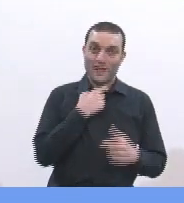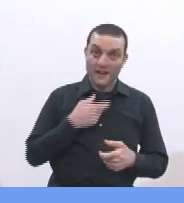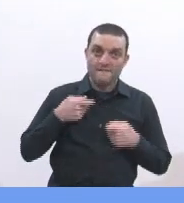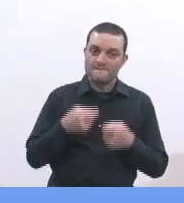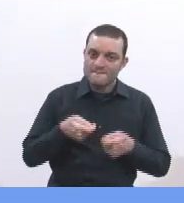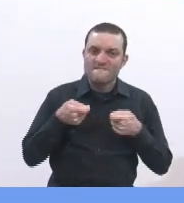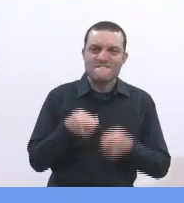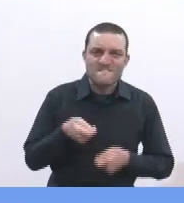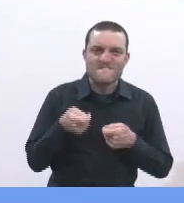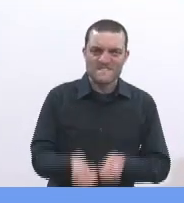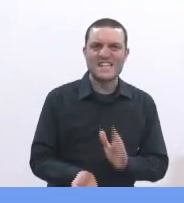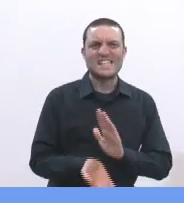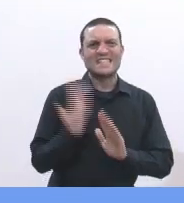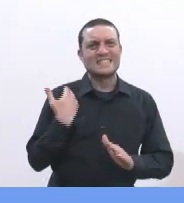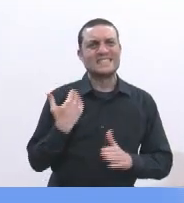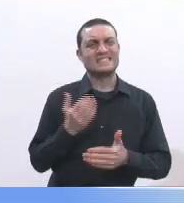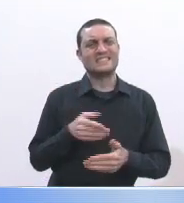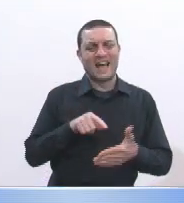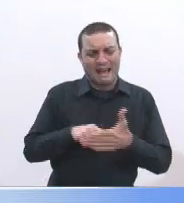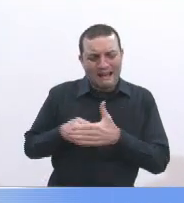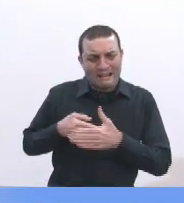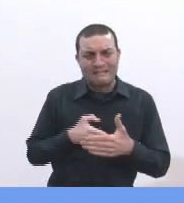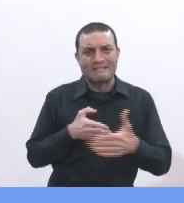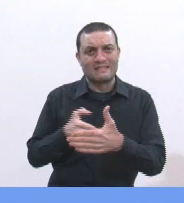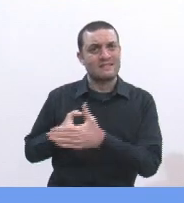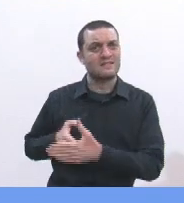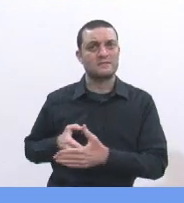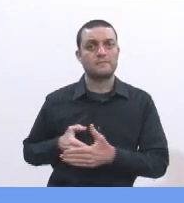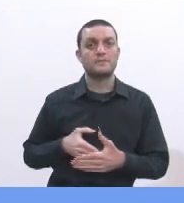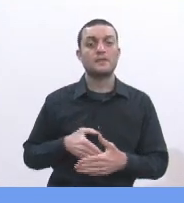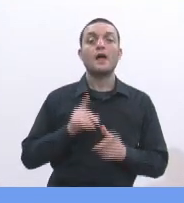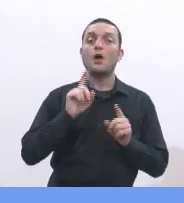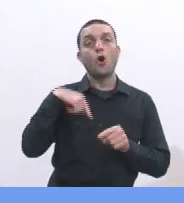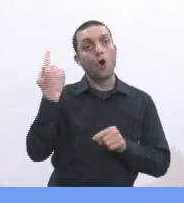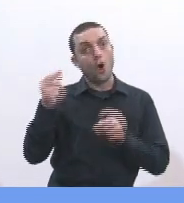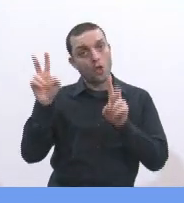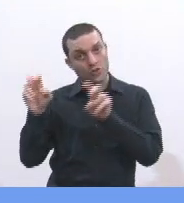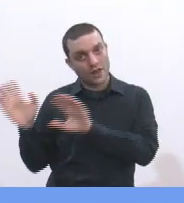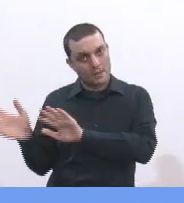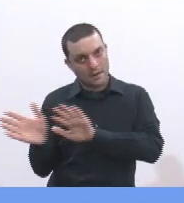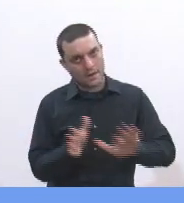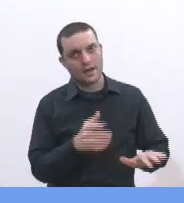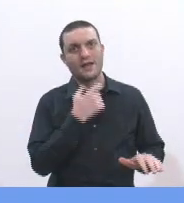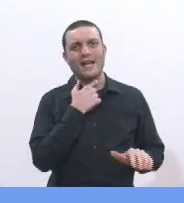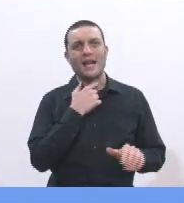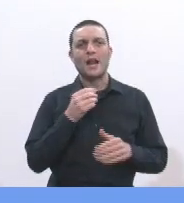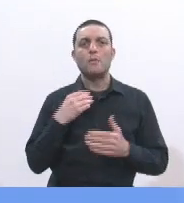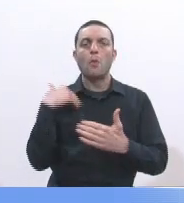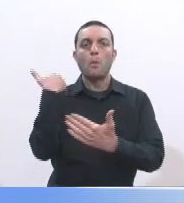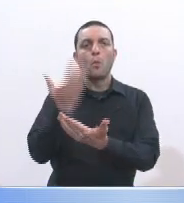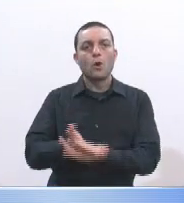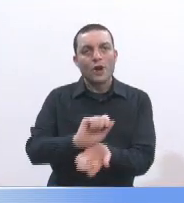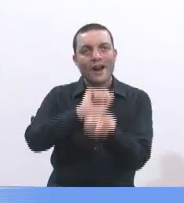y proponer una modificación que nos genere alguna duda qué es la inclusión